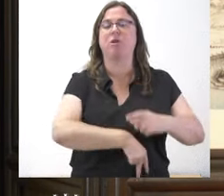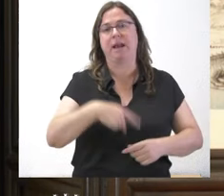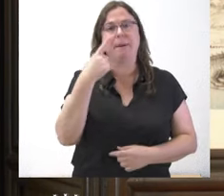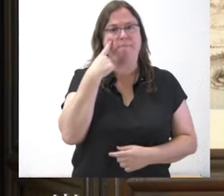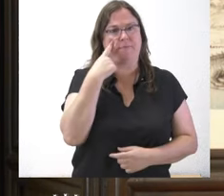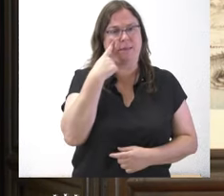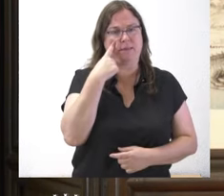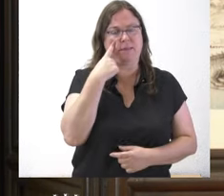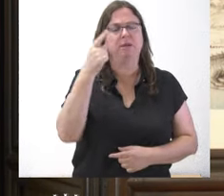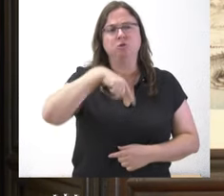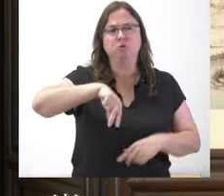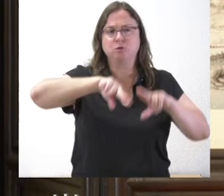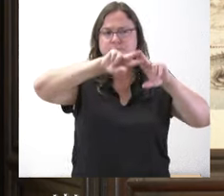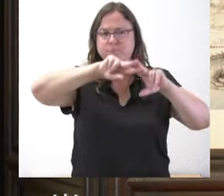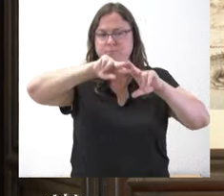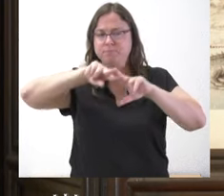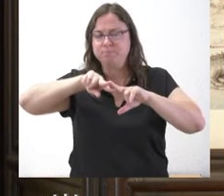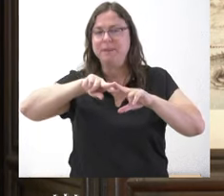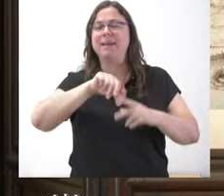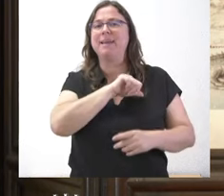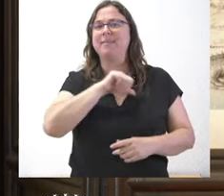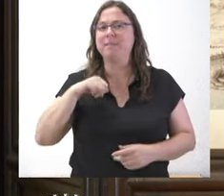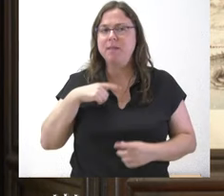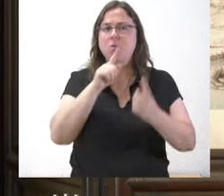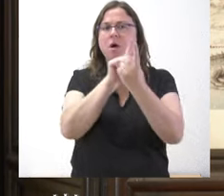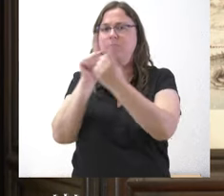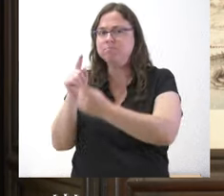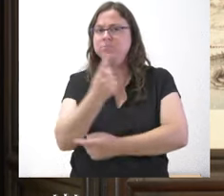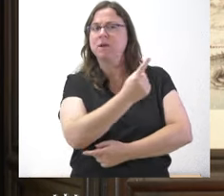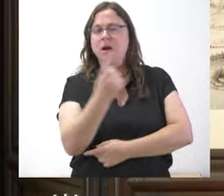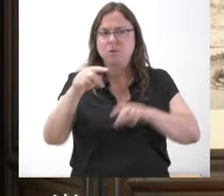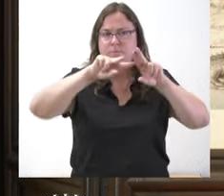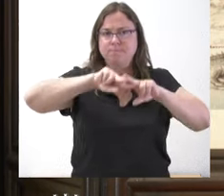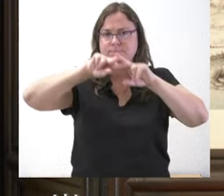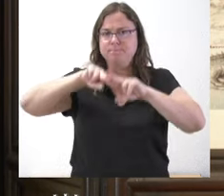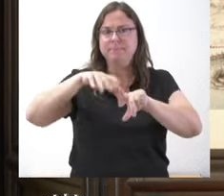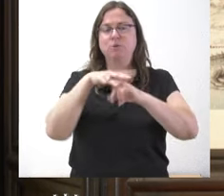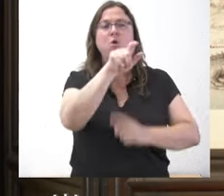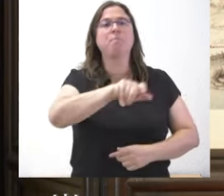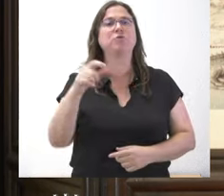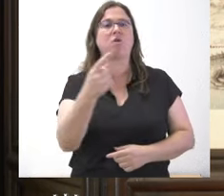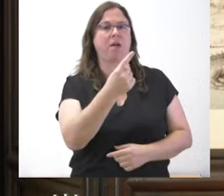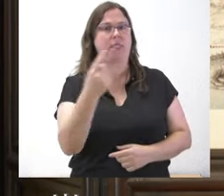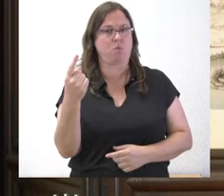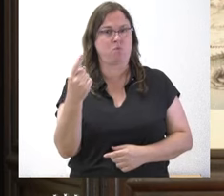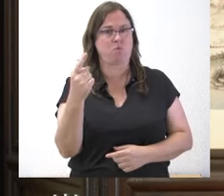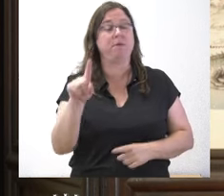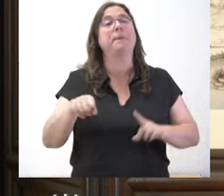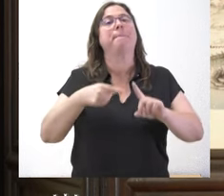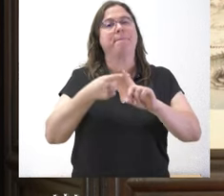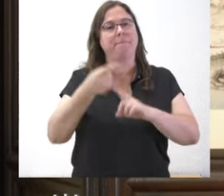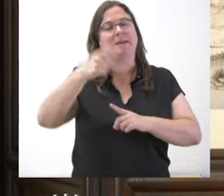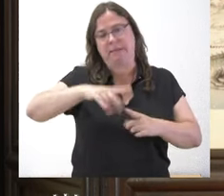un análisis individual y personal respecto de cada persona y lógicamente también haremos